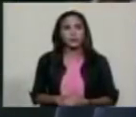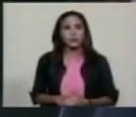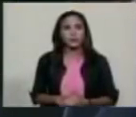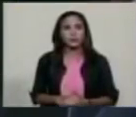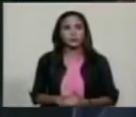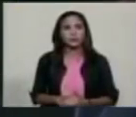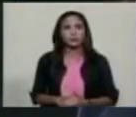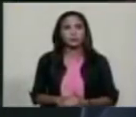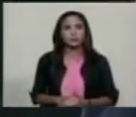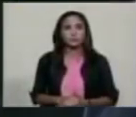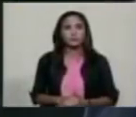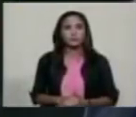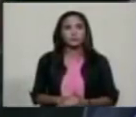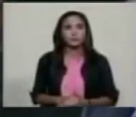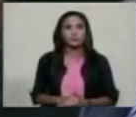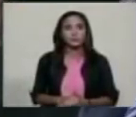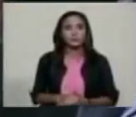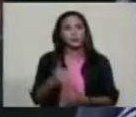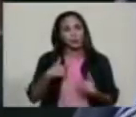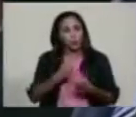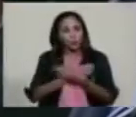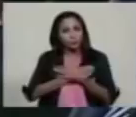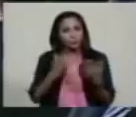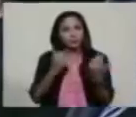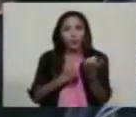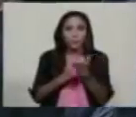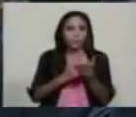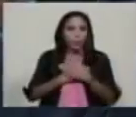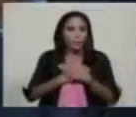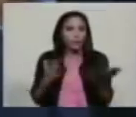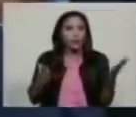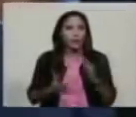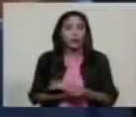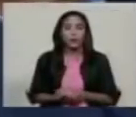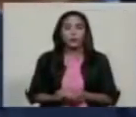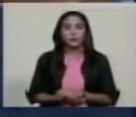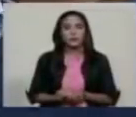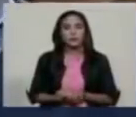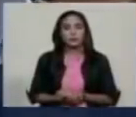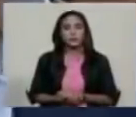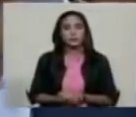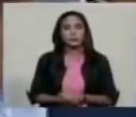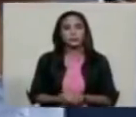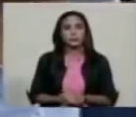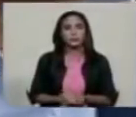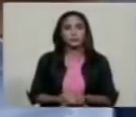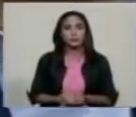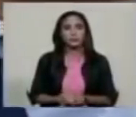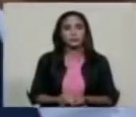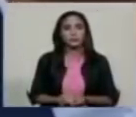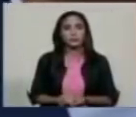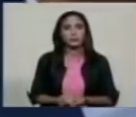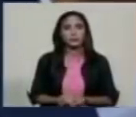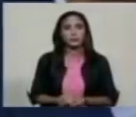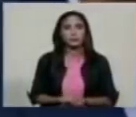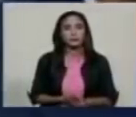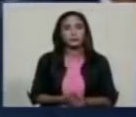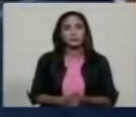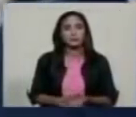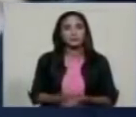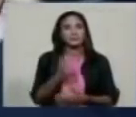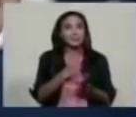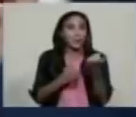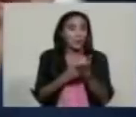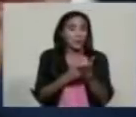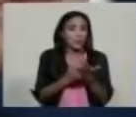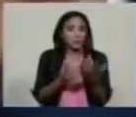Saben ustedes que cuentan conmigo para lo grande, para lo bueno, para el futuro. Saben que cuentan con todo mi equipo